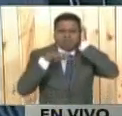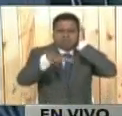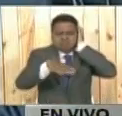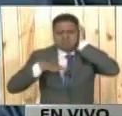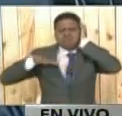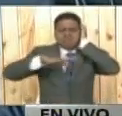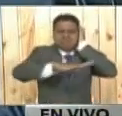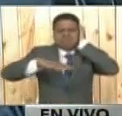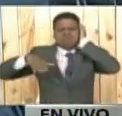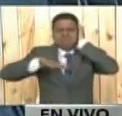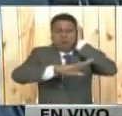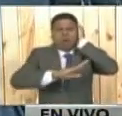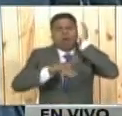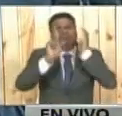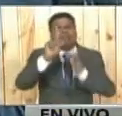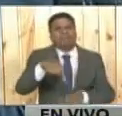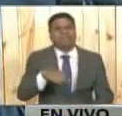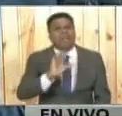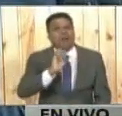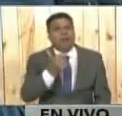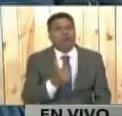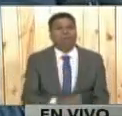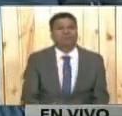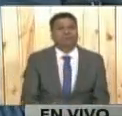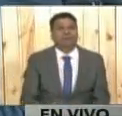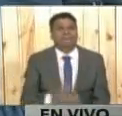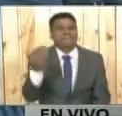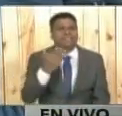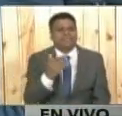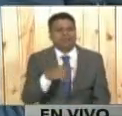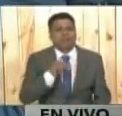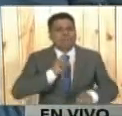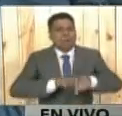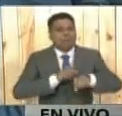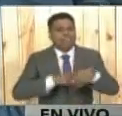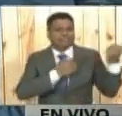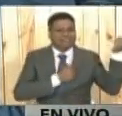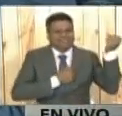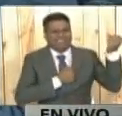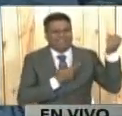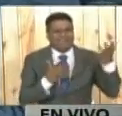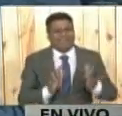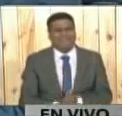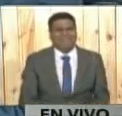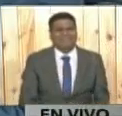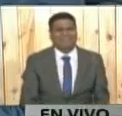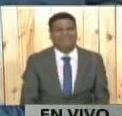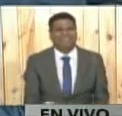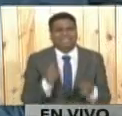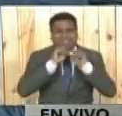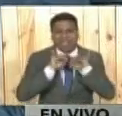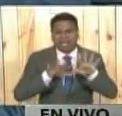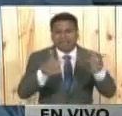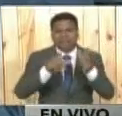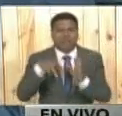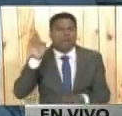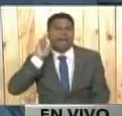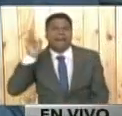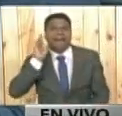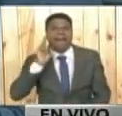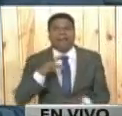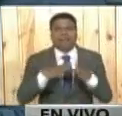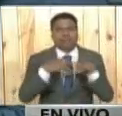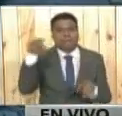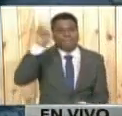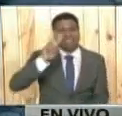Escalón en su programa, Llegó la Hora del Sabor, la Salsa y el Bembé, que se difundía por Radiodifusora Venezolana,